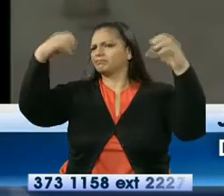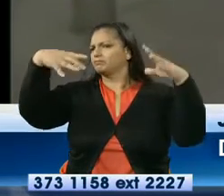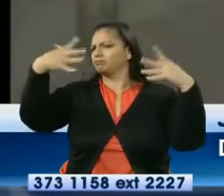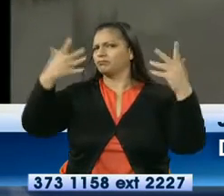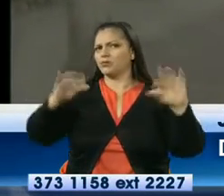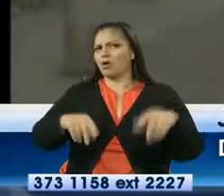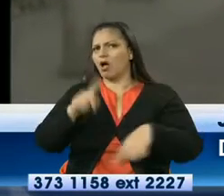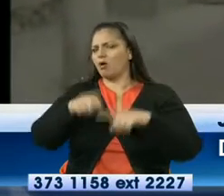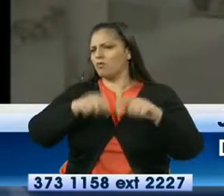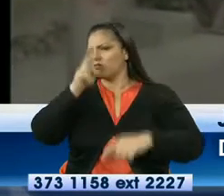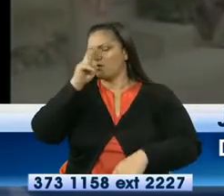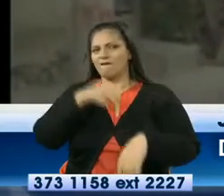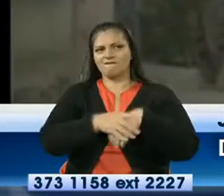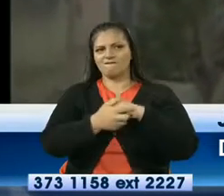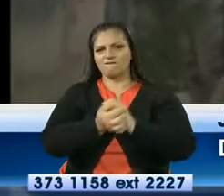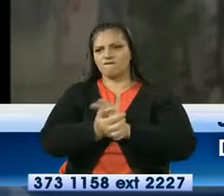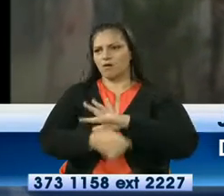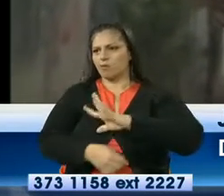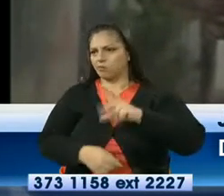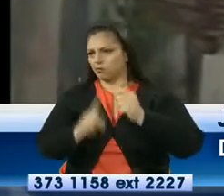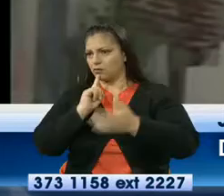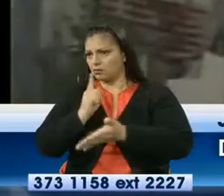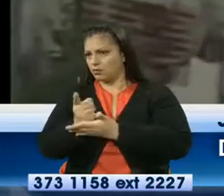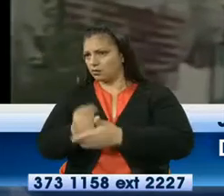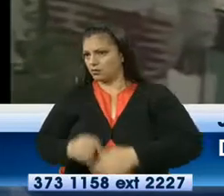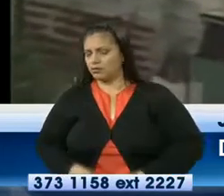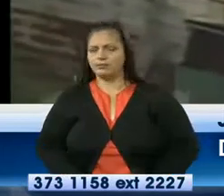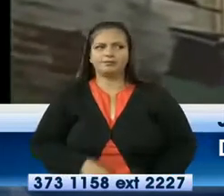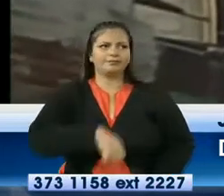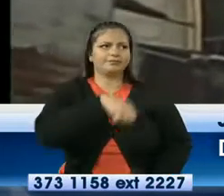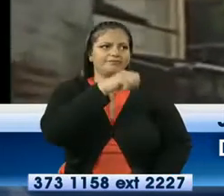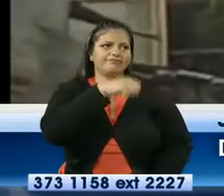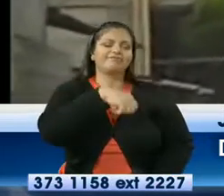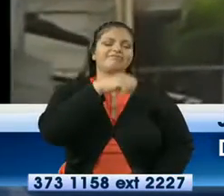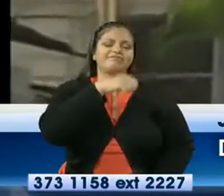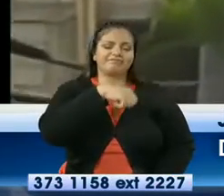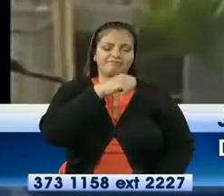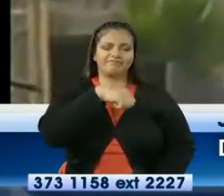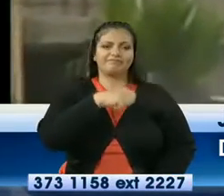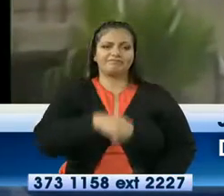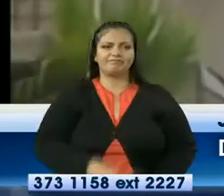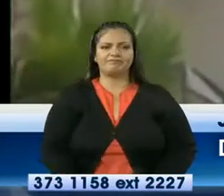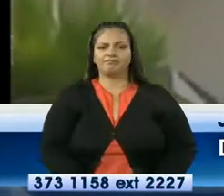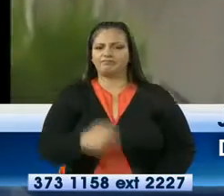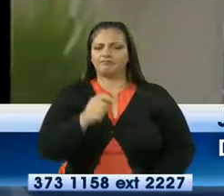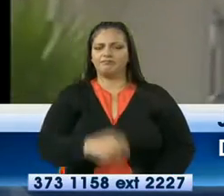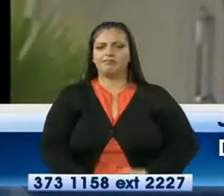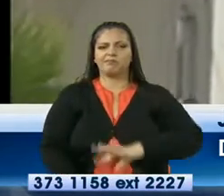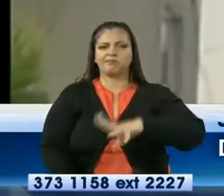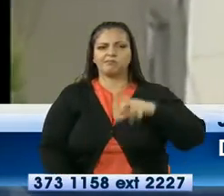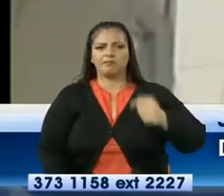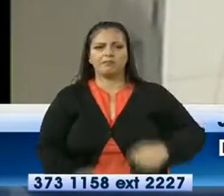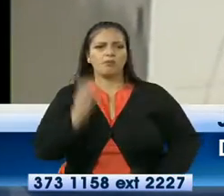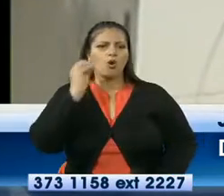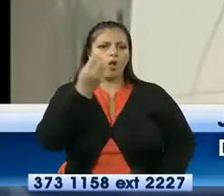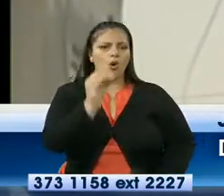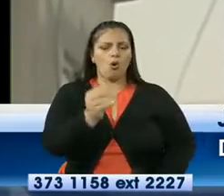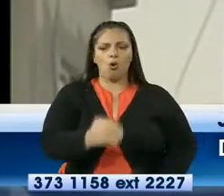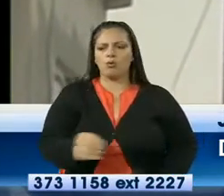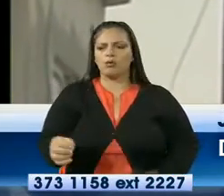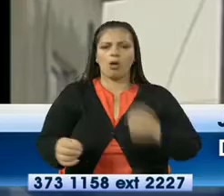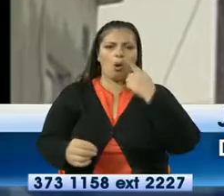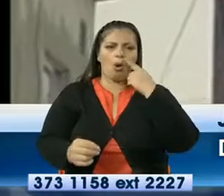es aprovechado por delincuentes para cometer sus fechorías, don Agapito. Sí, hermano. Tenemos, ya le digo, delincuentes, vienen chicas